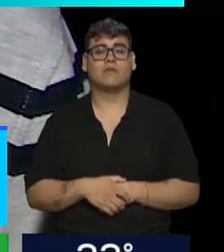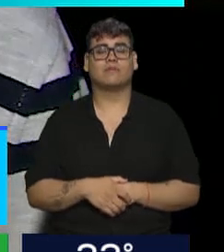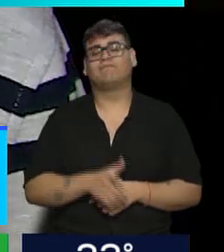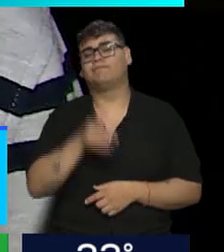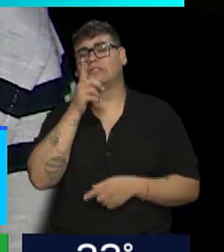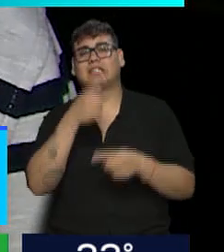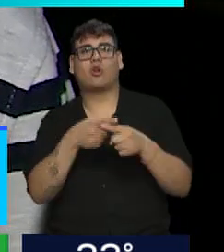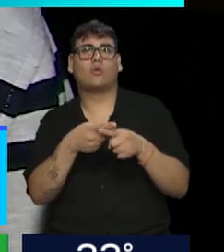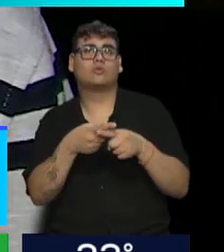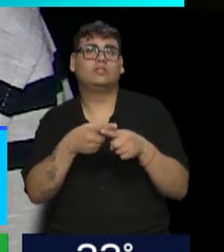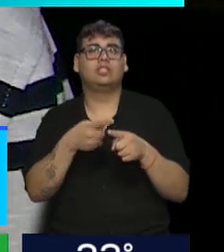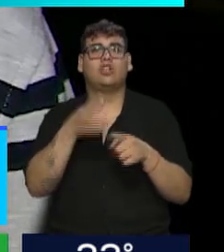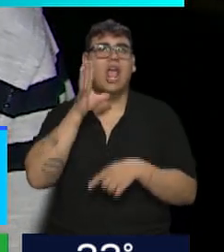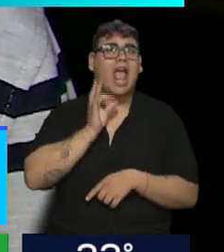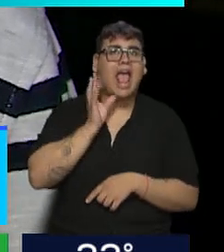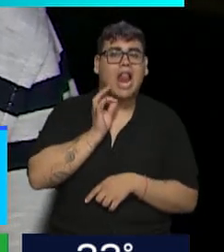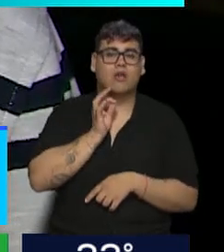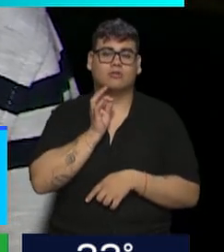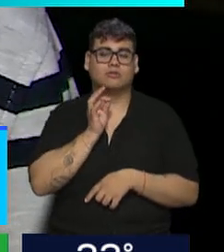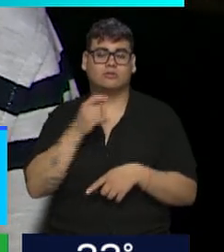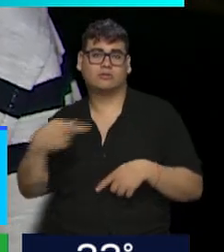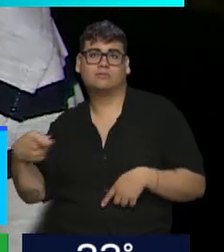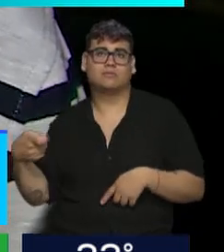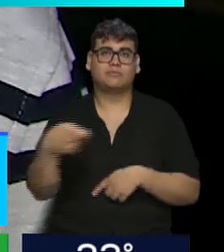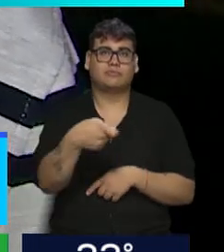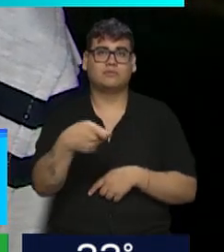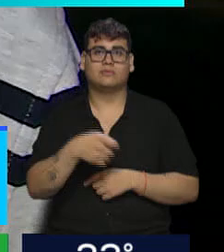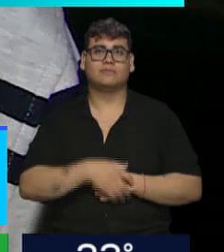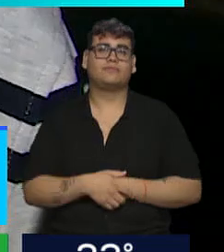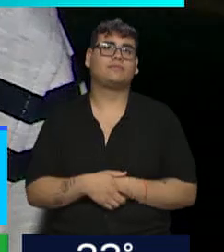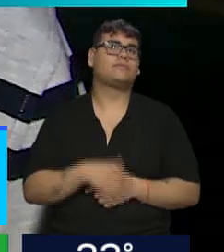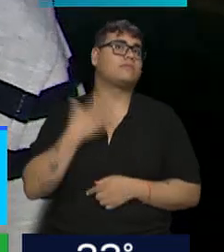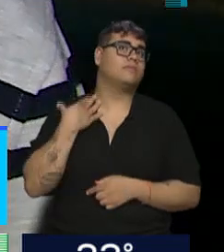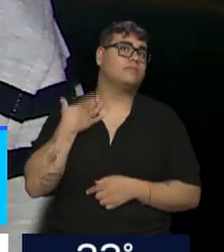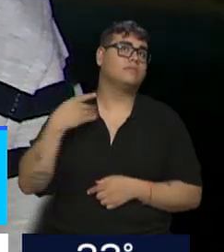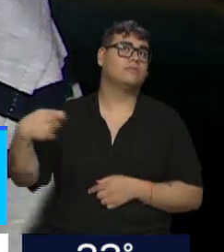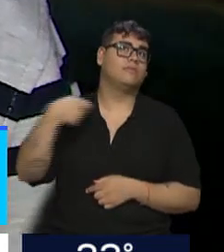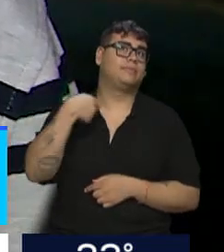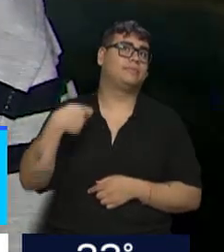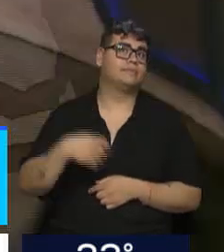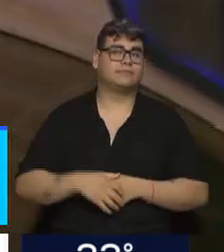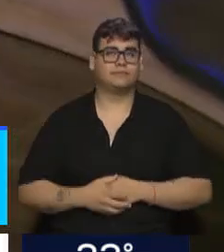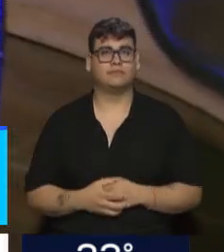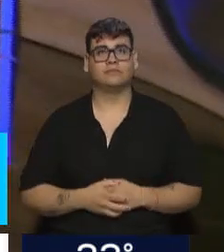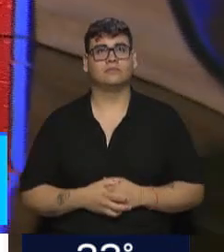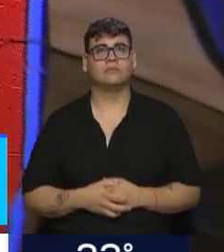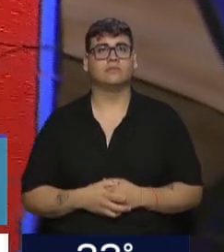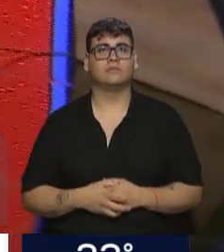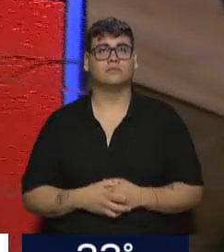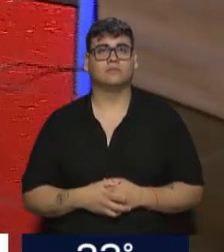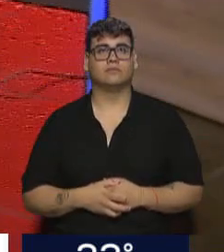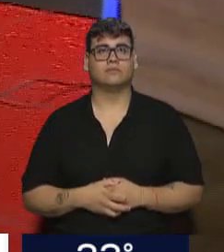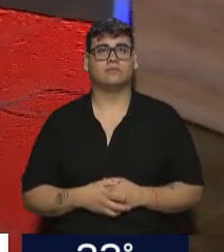algún un cuchillo algún elemento con filo eh a la altura del del cuello